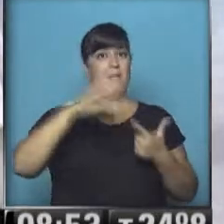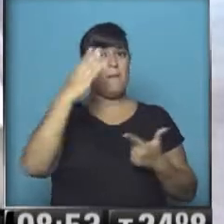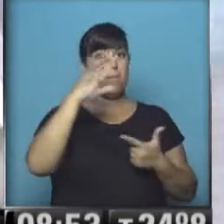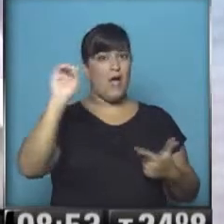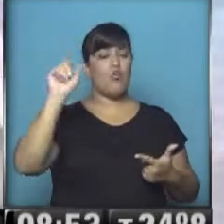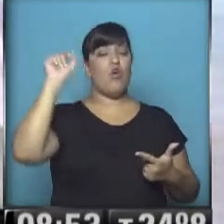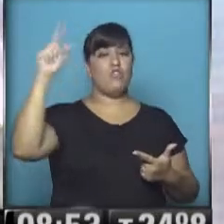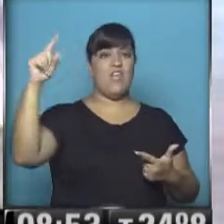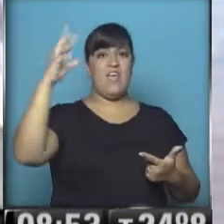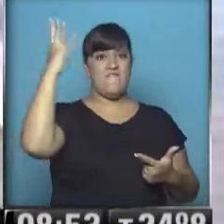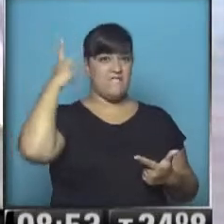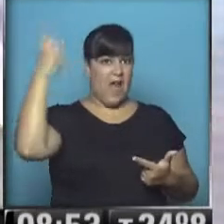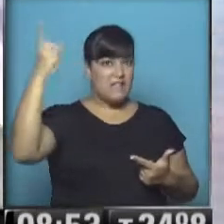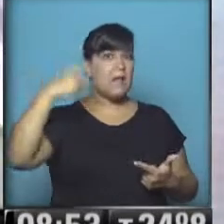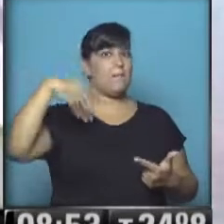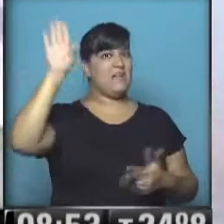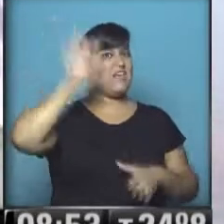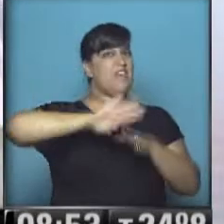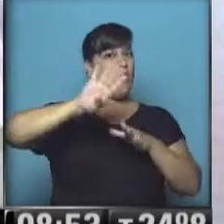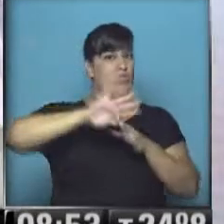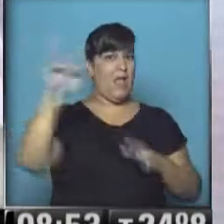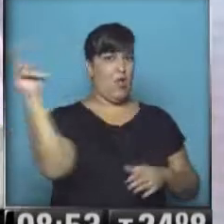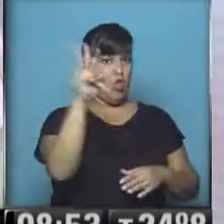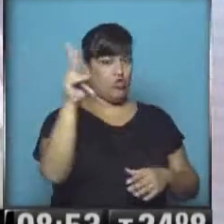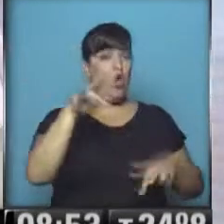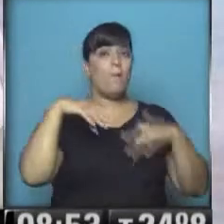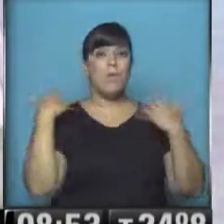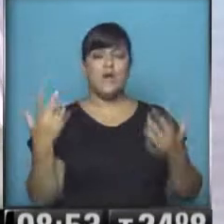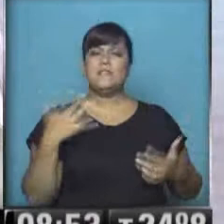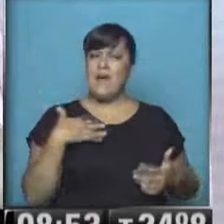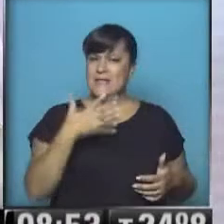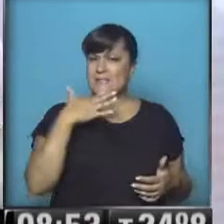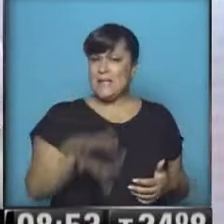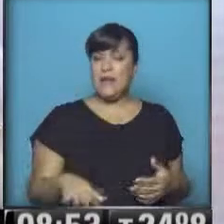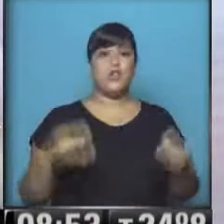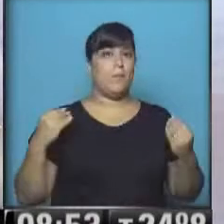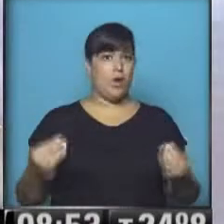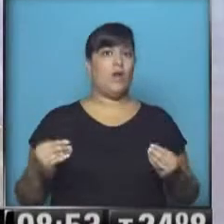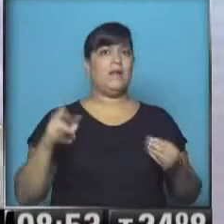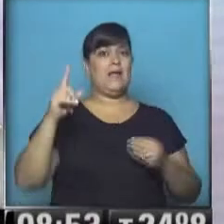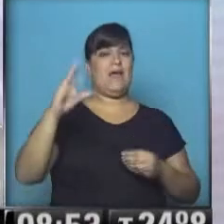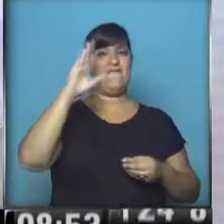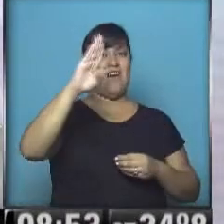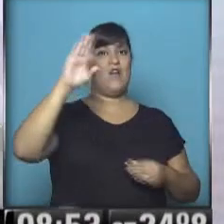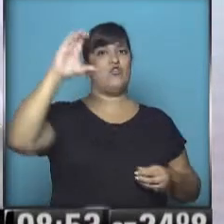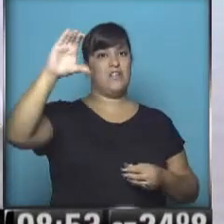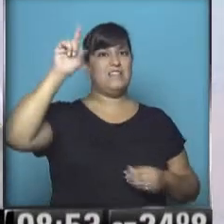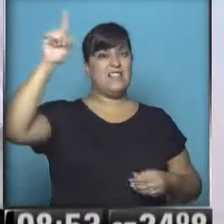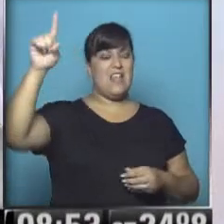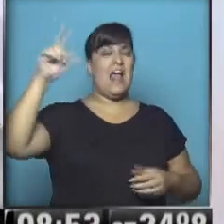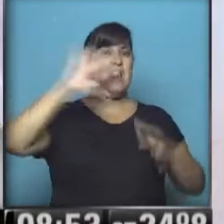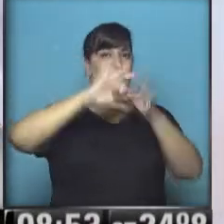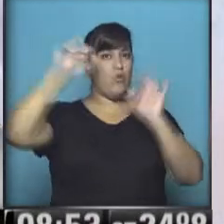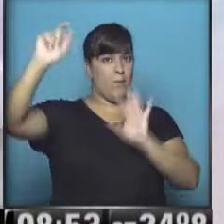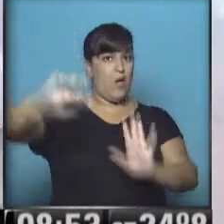son los principales acreedores con lo cual ahí también se entiende porque la presión del banco central europeo de la propia unión europea